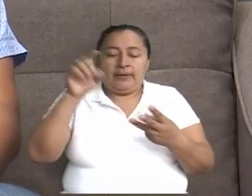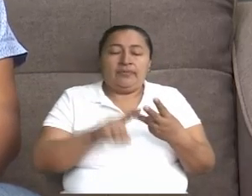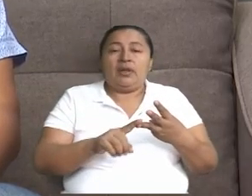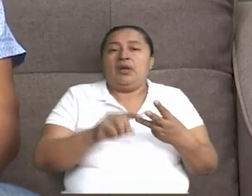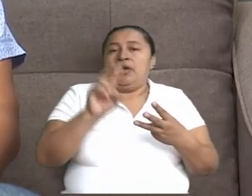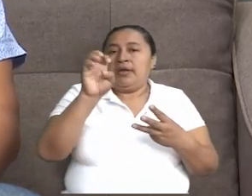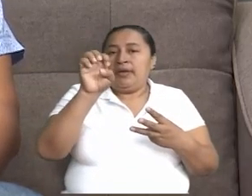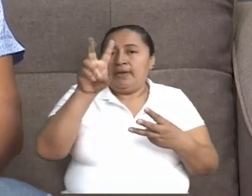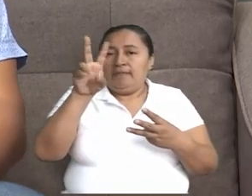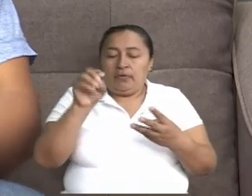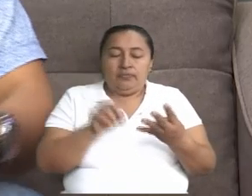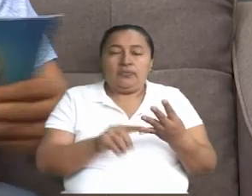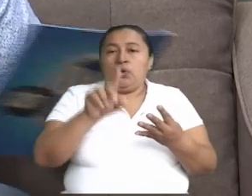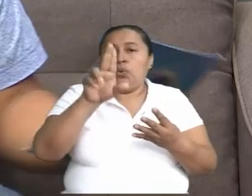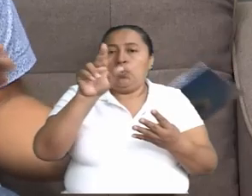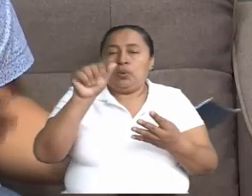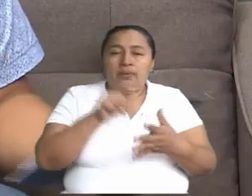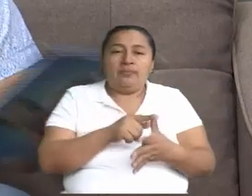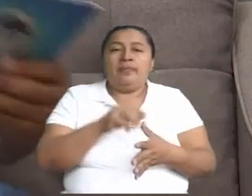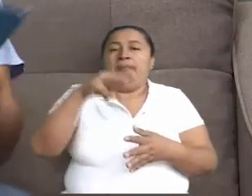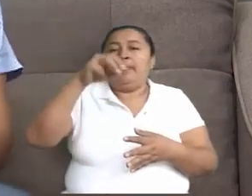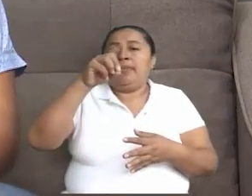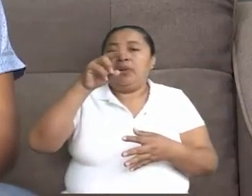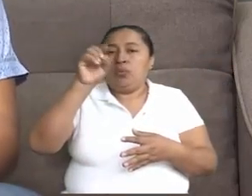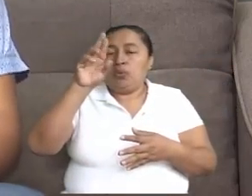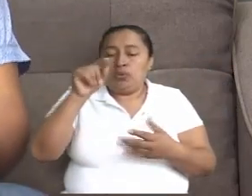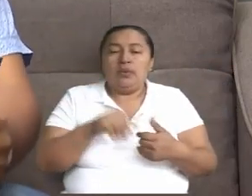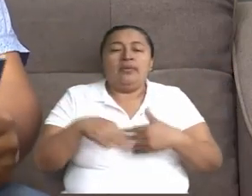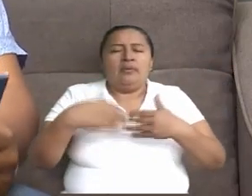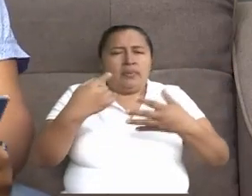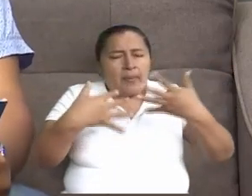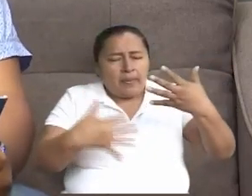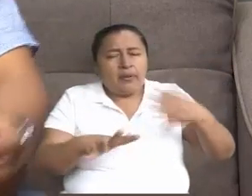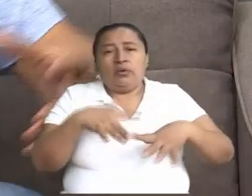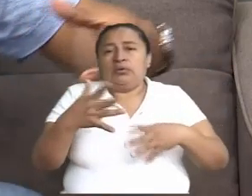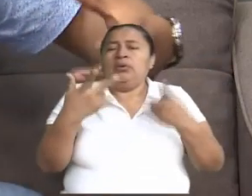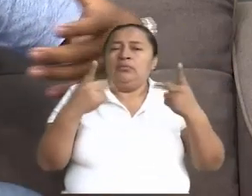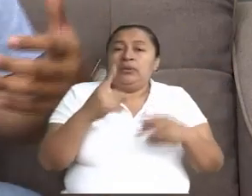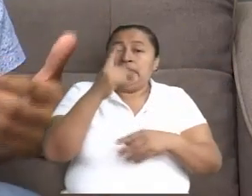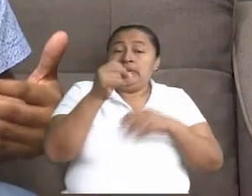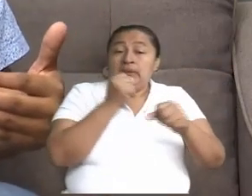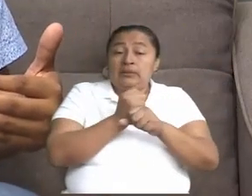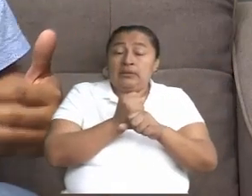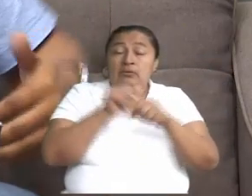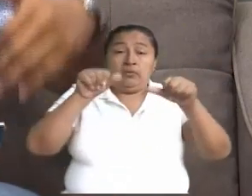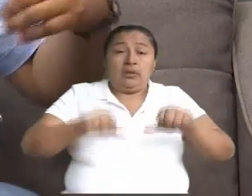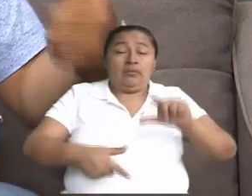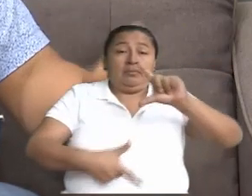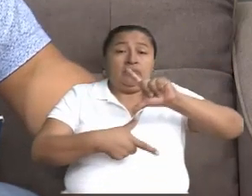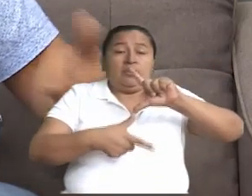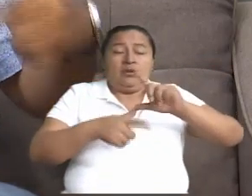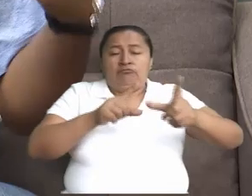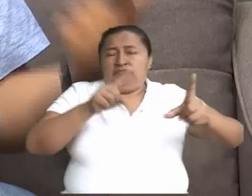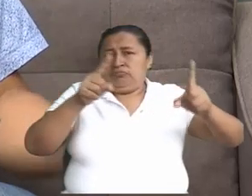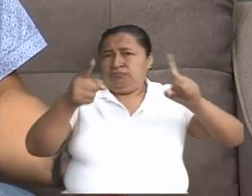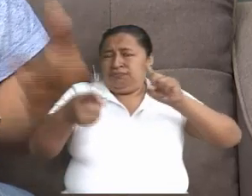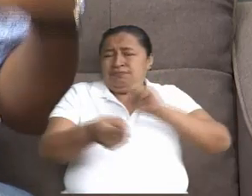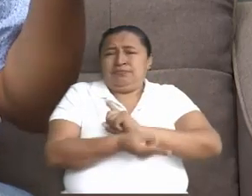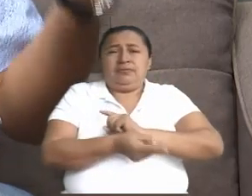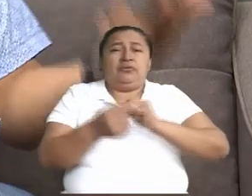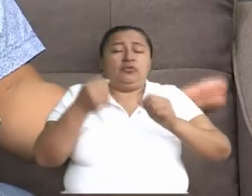Lula, Maduro, bueno, y podríamos ir contando más, ¿no? Una década ganada para América Latina, transformaciones sociales,